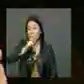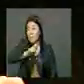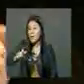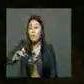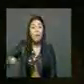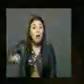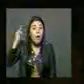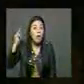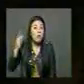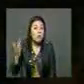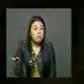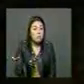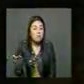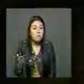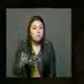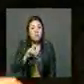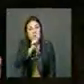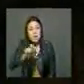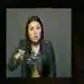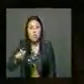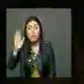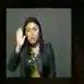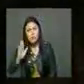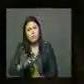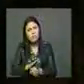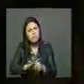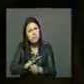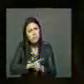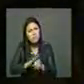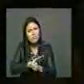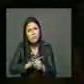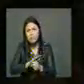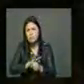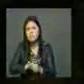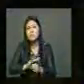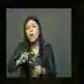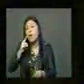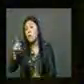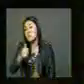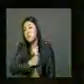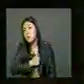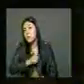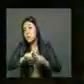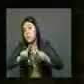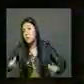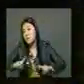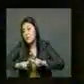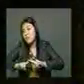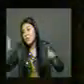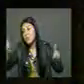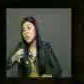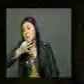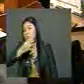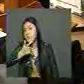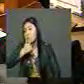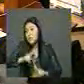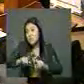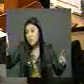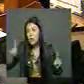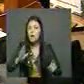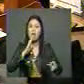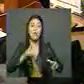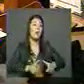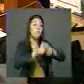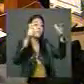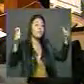tiene, que los asuntos de quienes tienen una opción sexual diversa, no dependen de la mayoría, ni